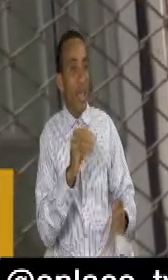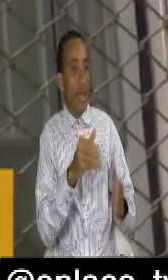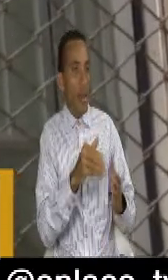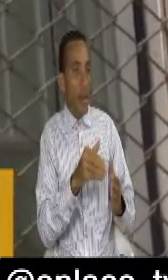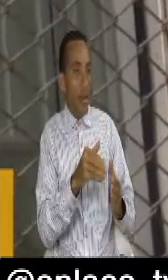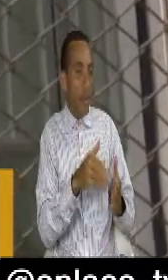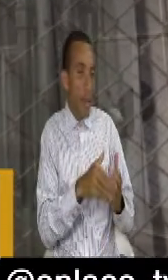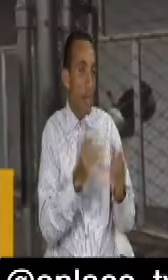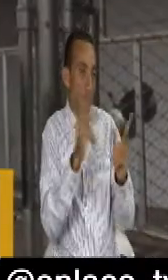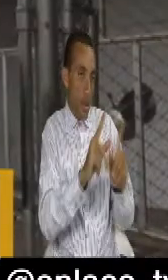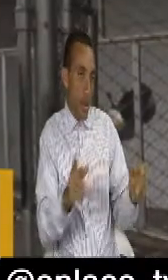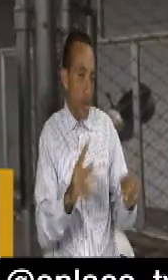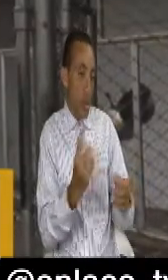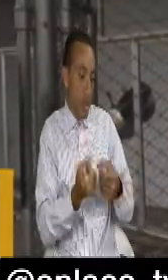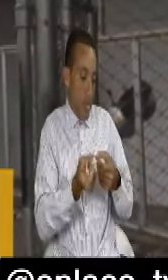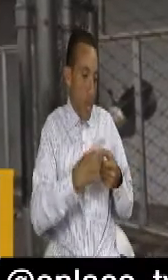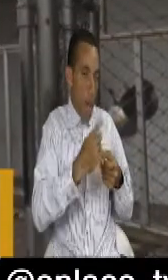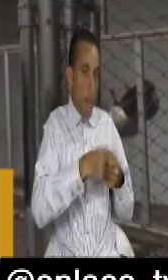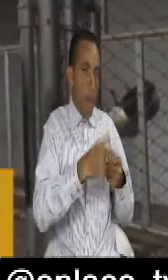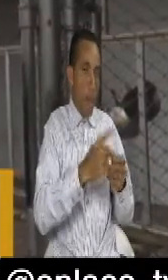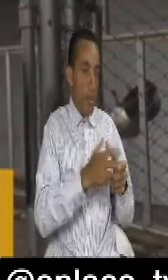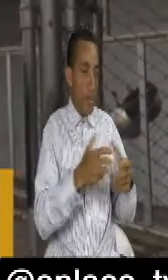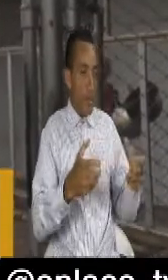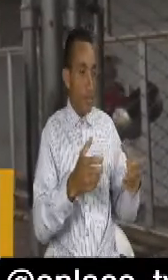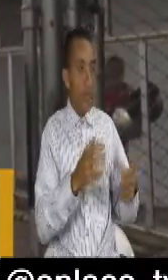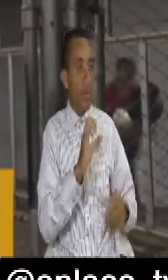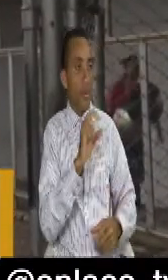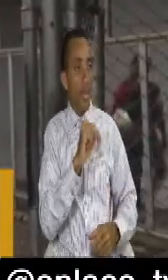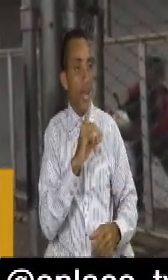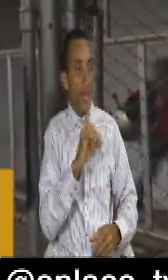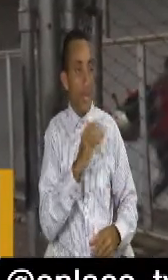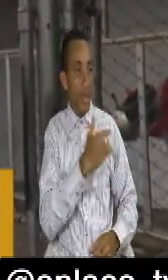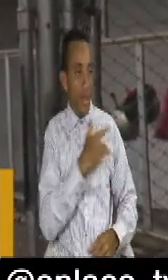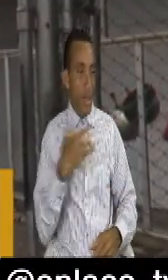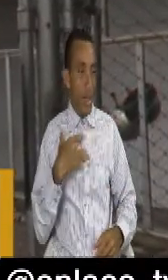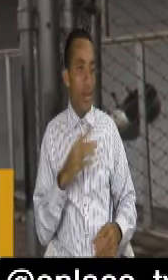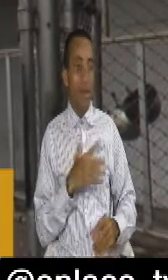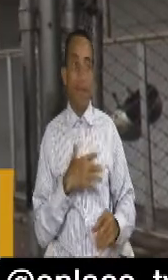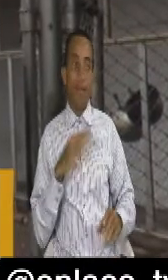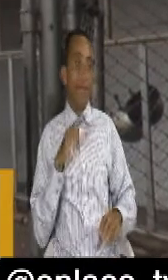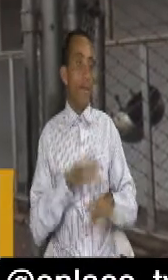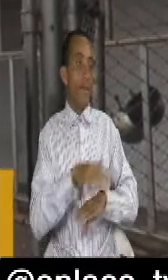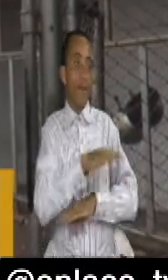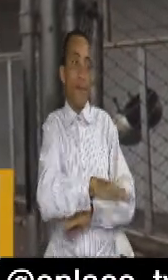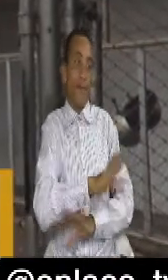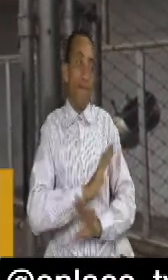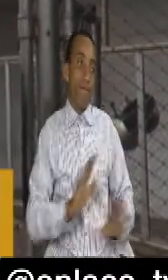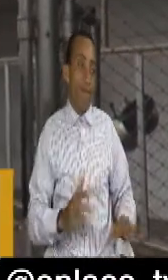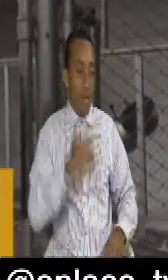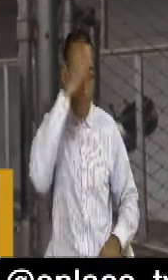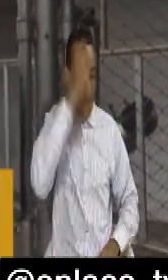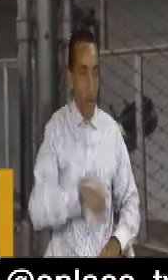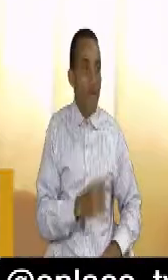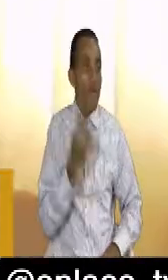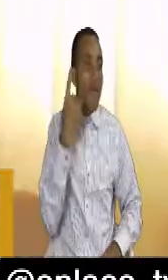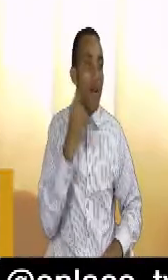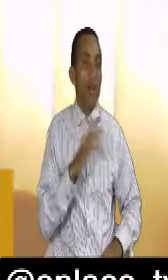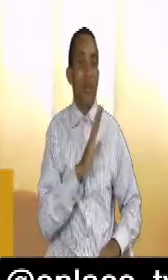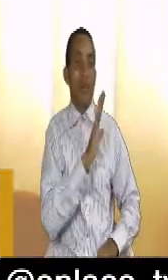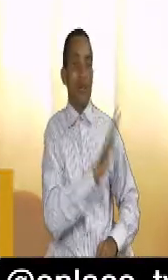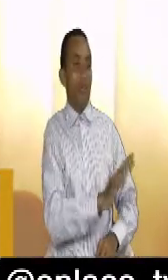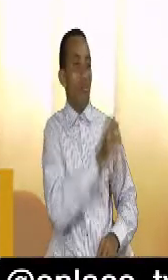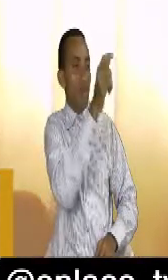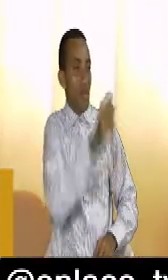tienen MD Salud en Barranca Bermeja estén sufriendo las consecuencias de la falta de seriedad de una persona,